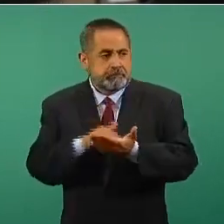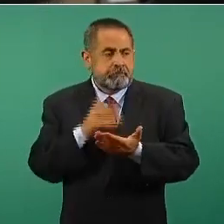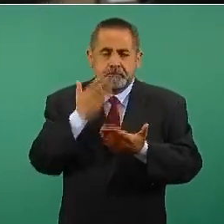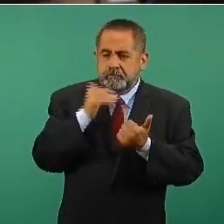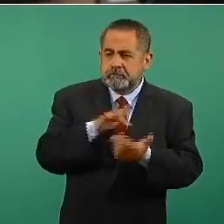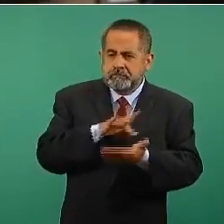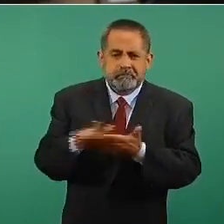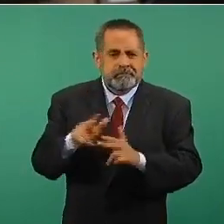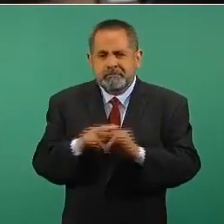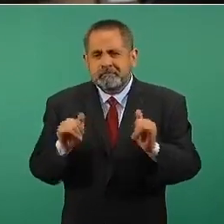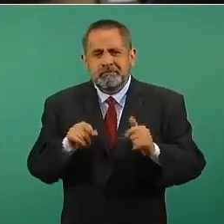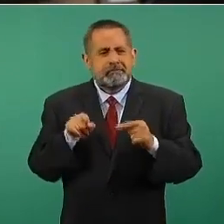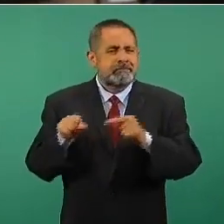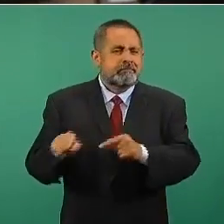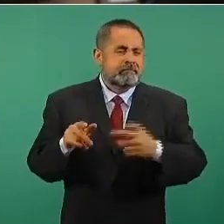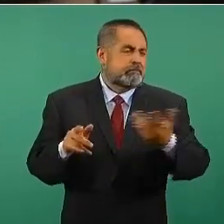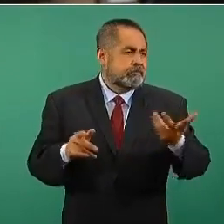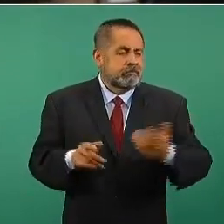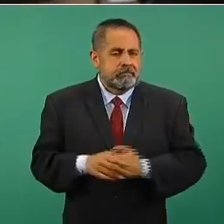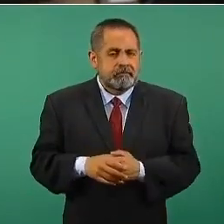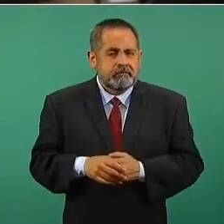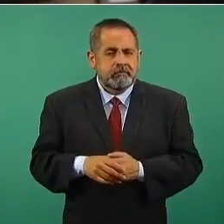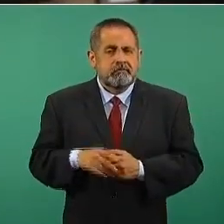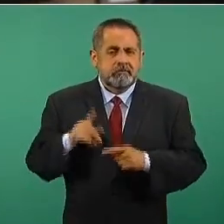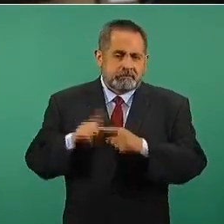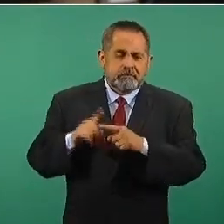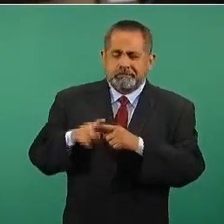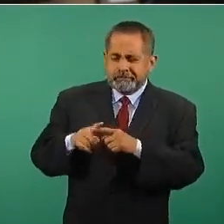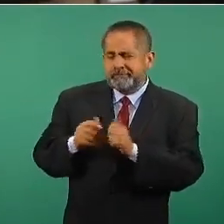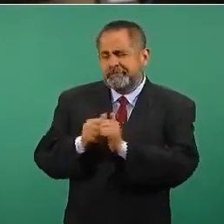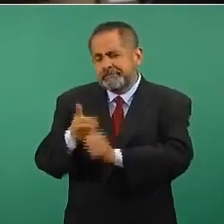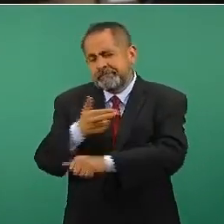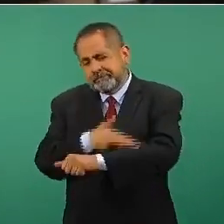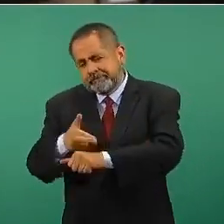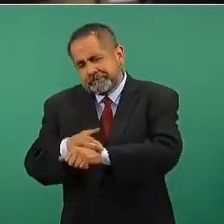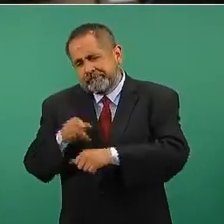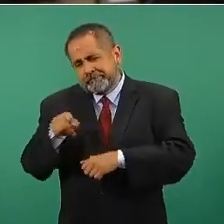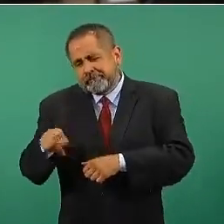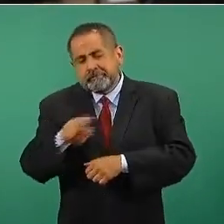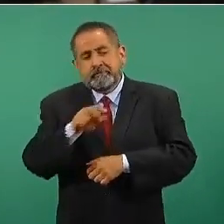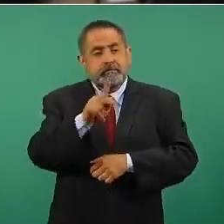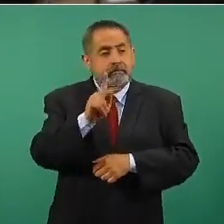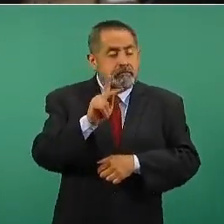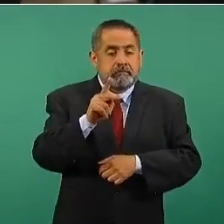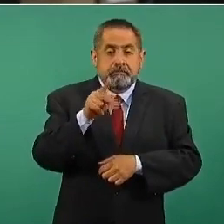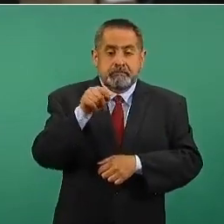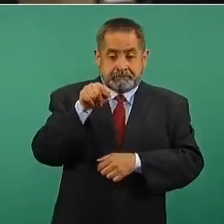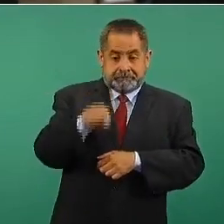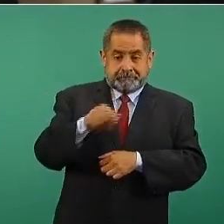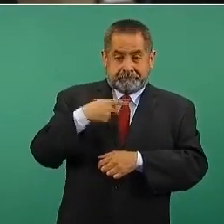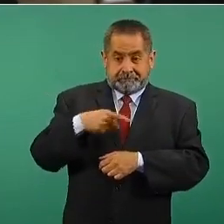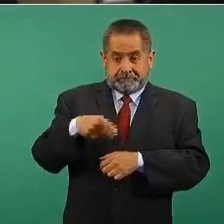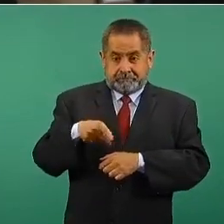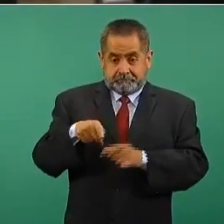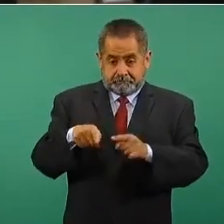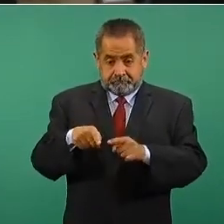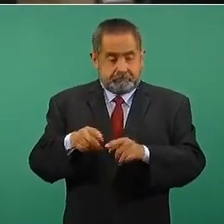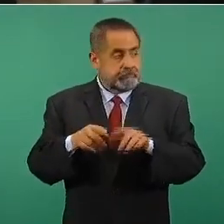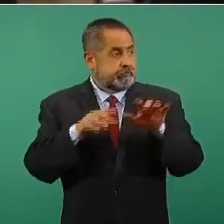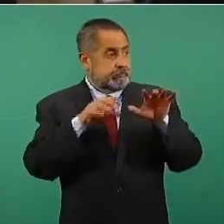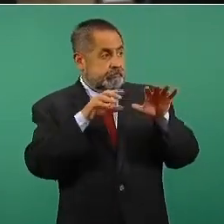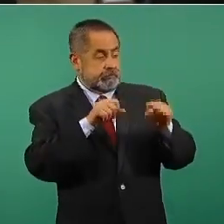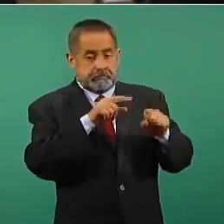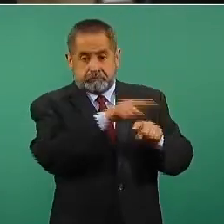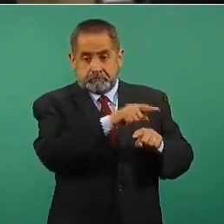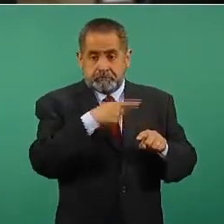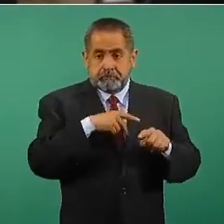apoyo, han sido de alguna manera acompañados en el proceso, pero la persona que los agrede está detenida